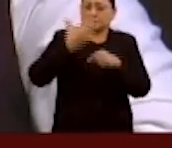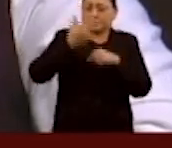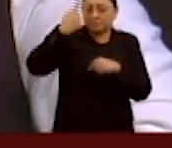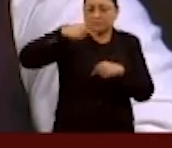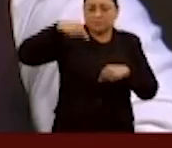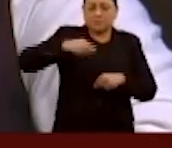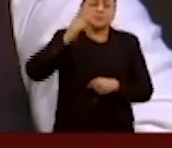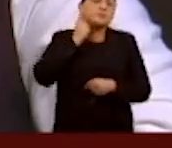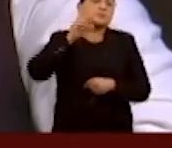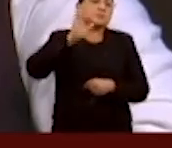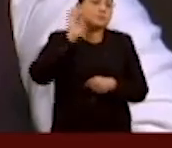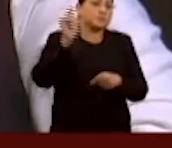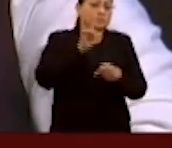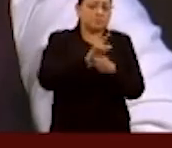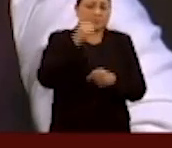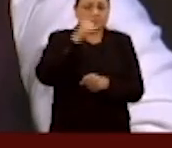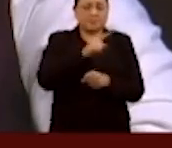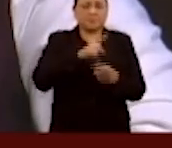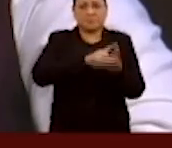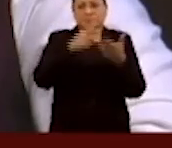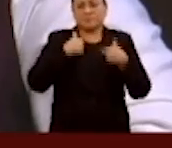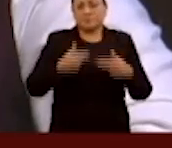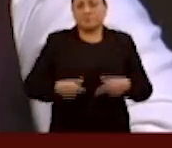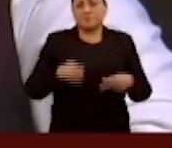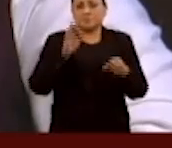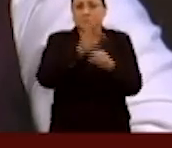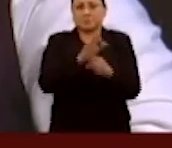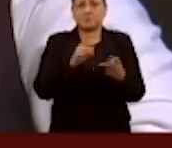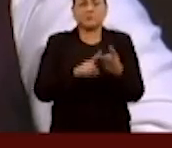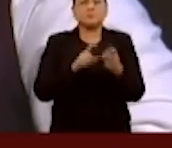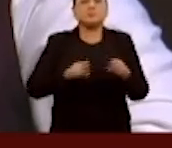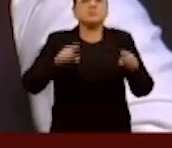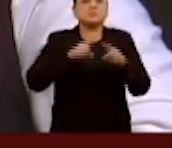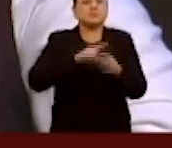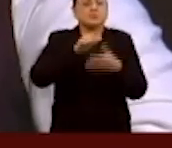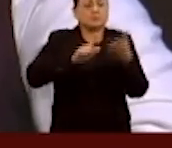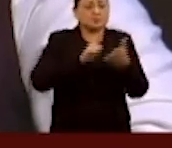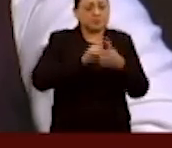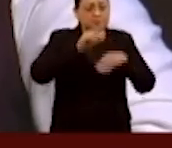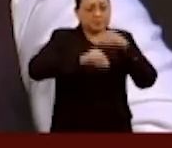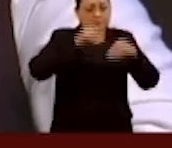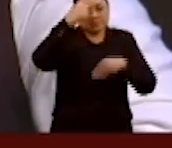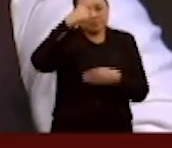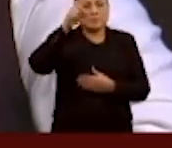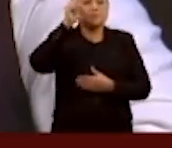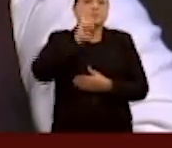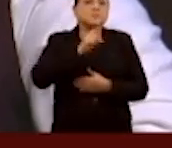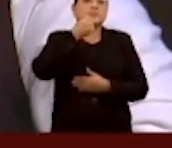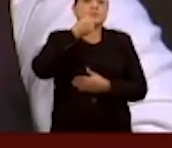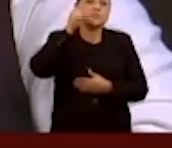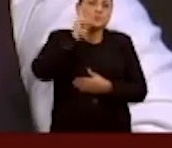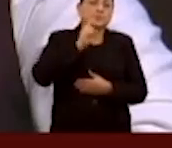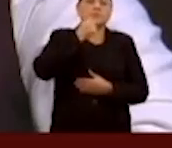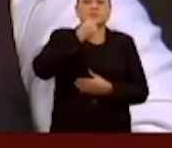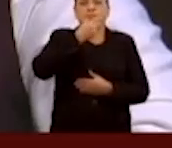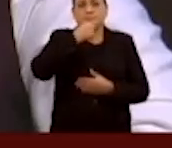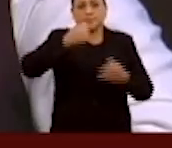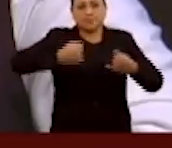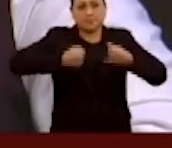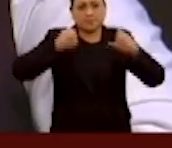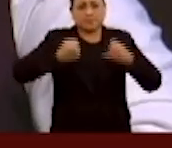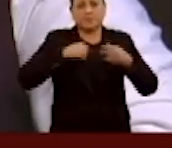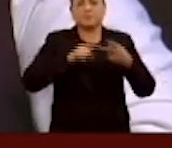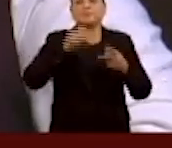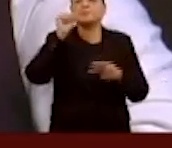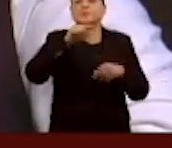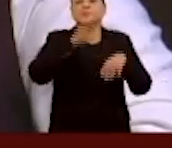federales de defender los derechos humanos de legislar en favor de las mujeres niños niñas y adolescentes y